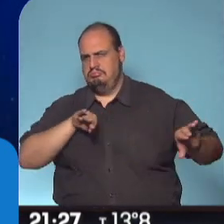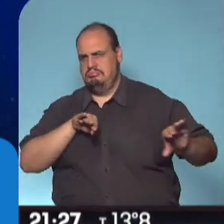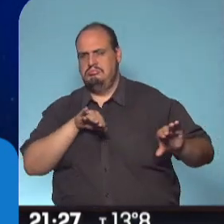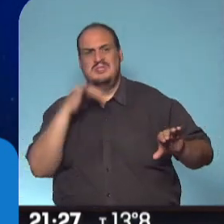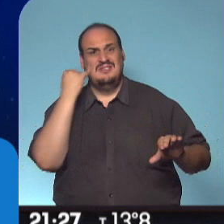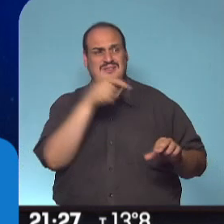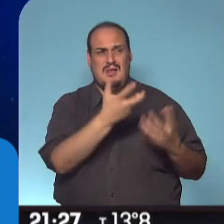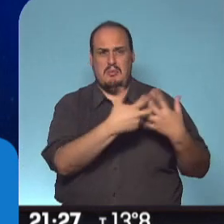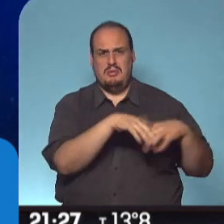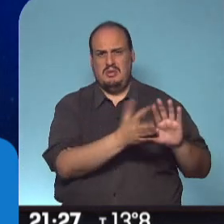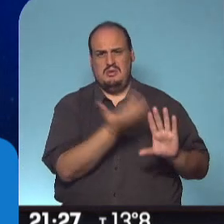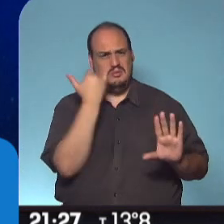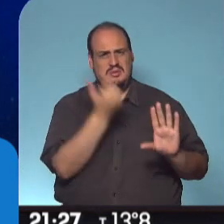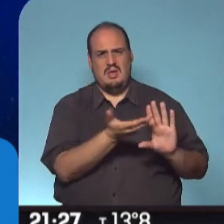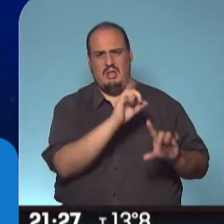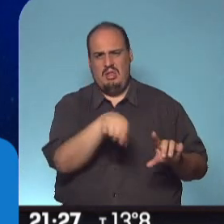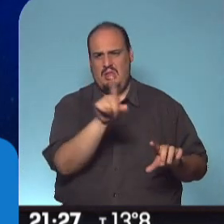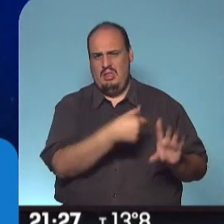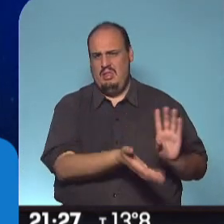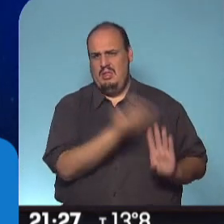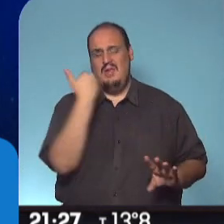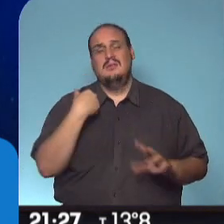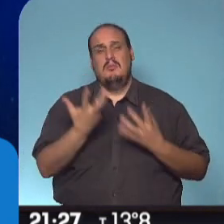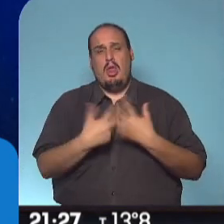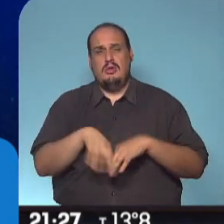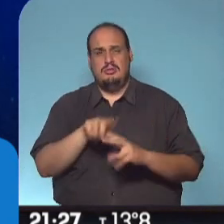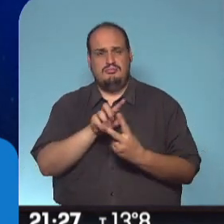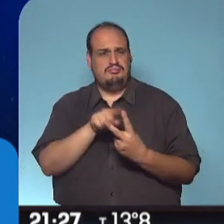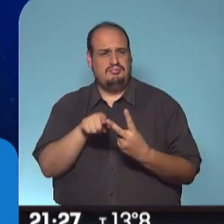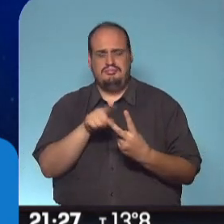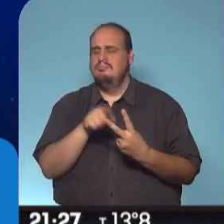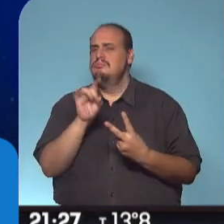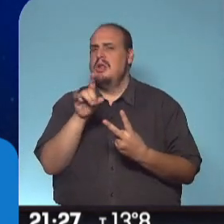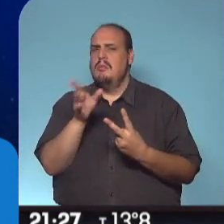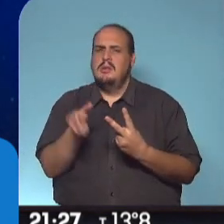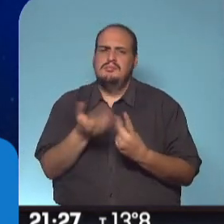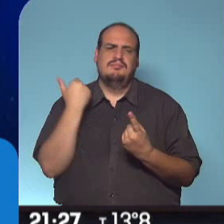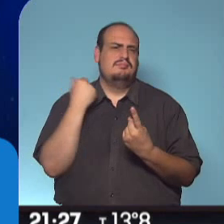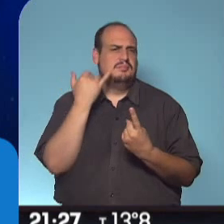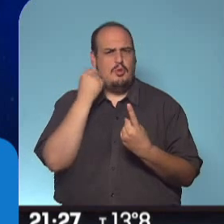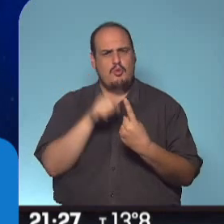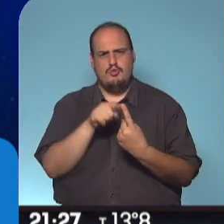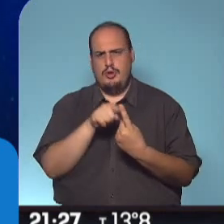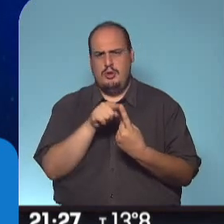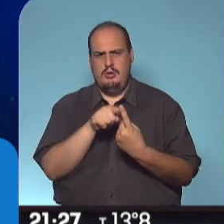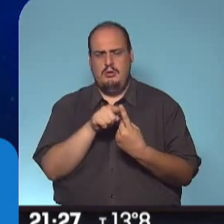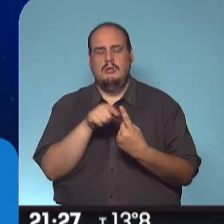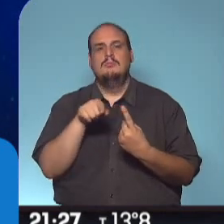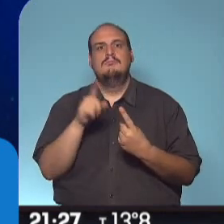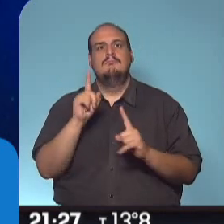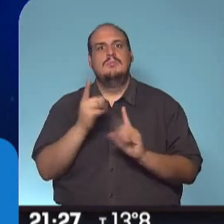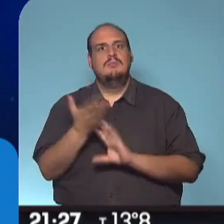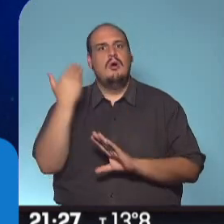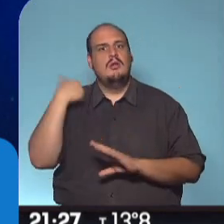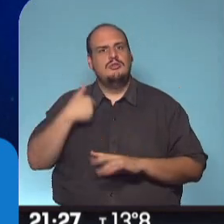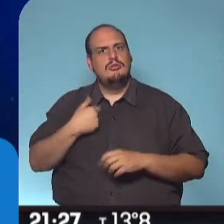retirado rápidamente, es decir, que no hay dos proyectos. Claro. Hay un solo proyecto que desde el momento que yo me